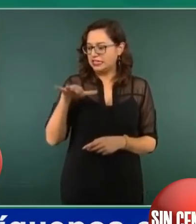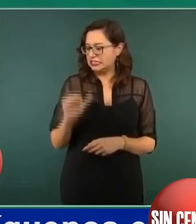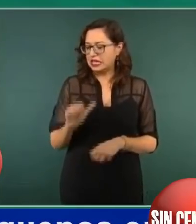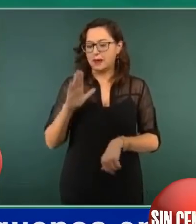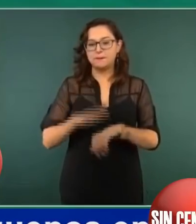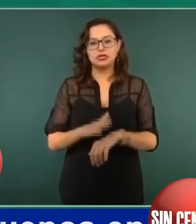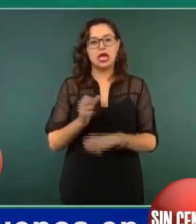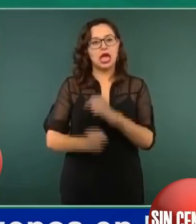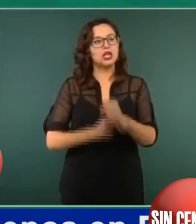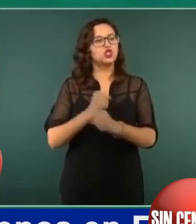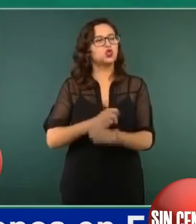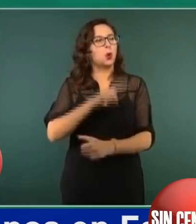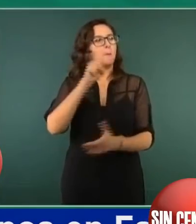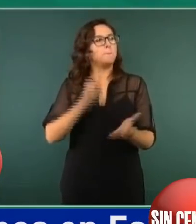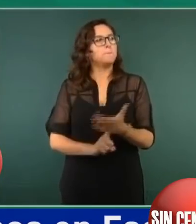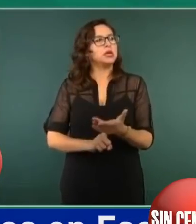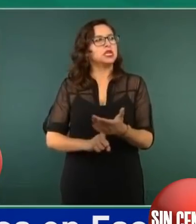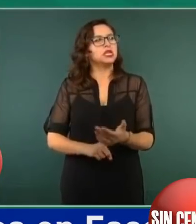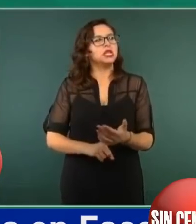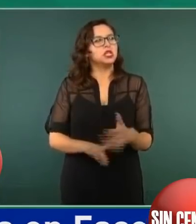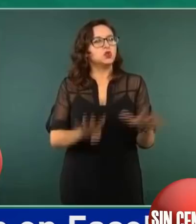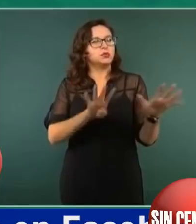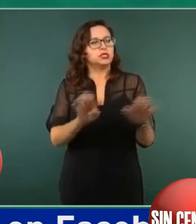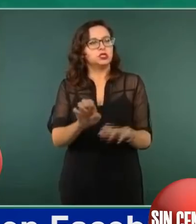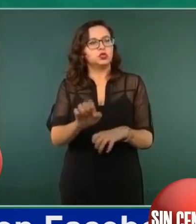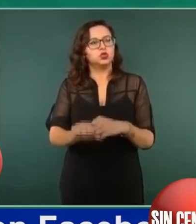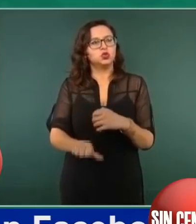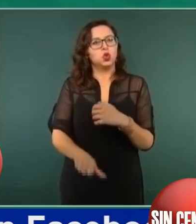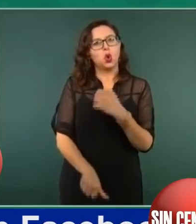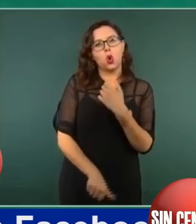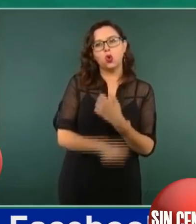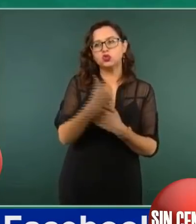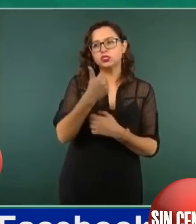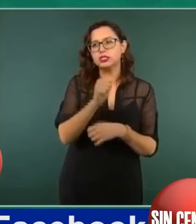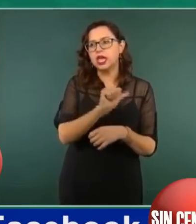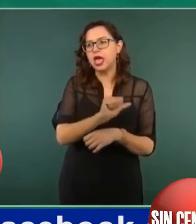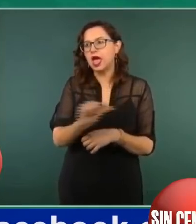de 1911 a 1913.